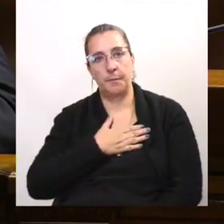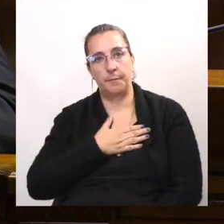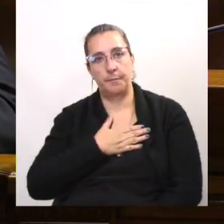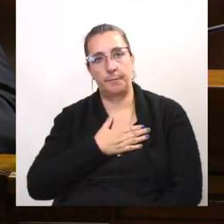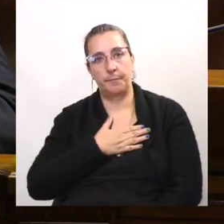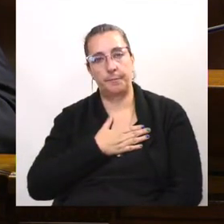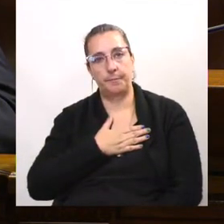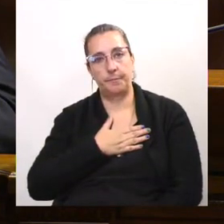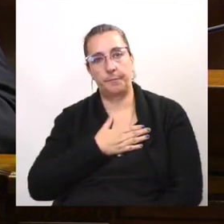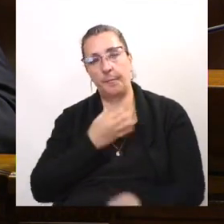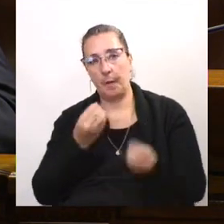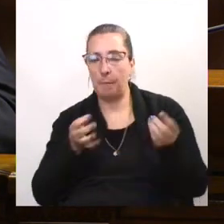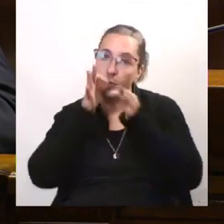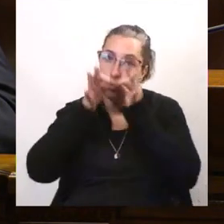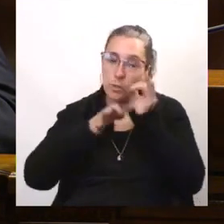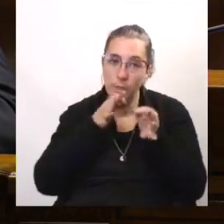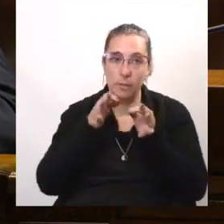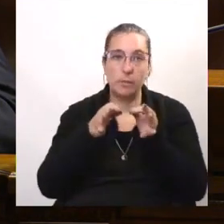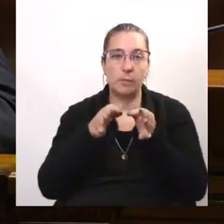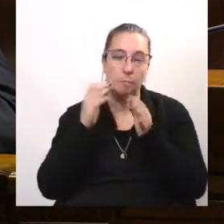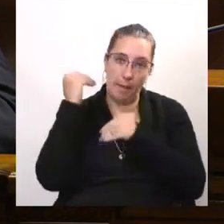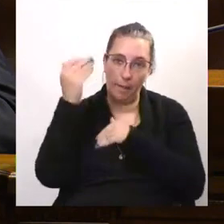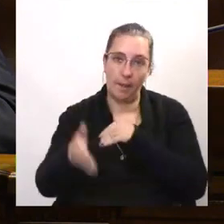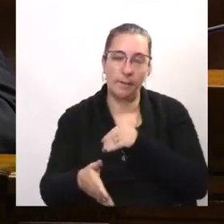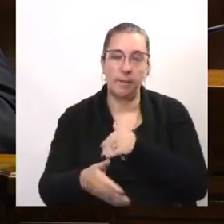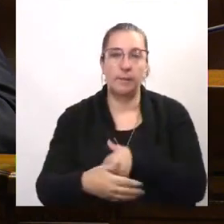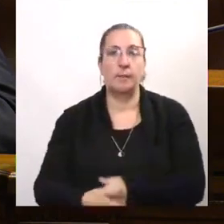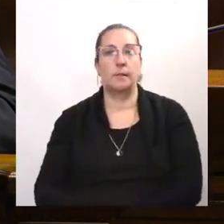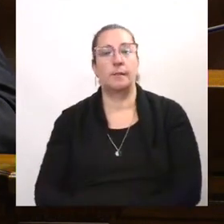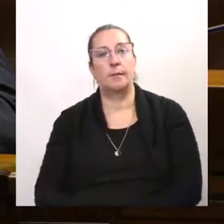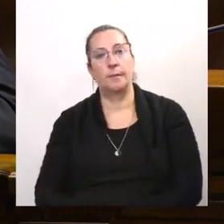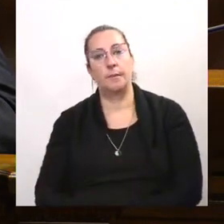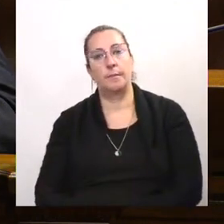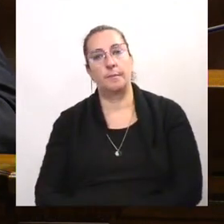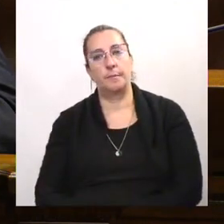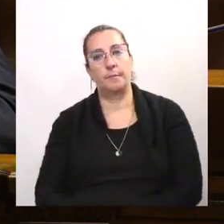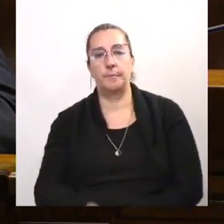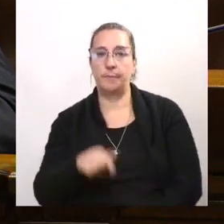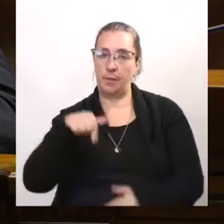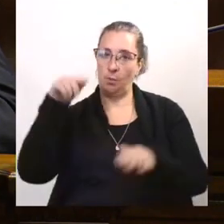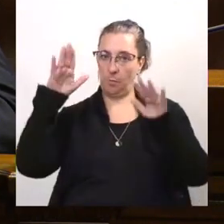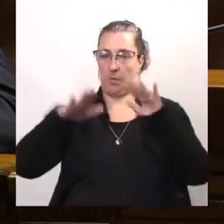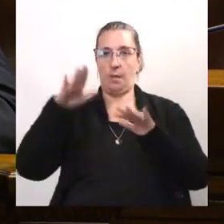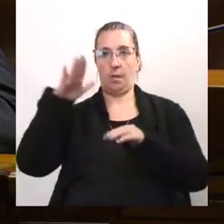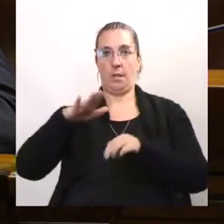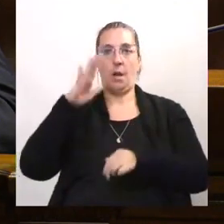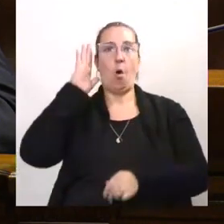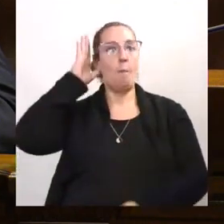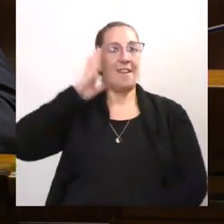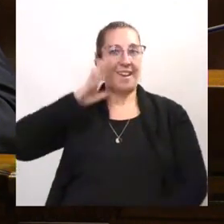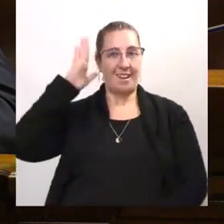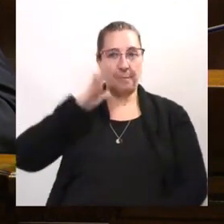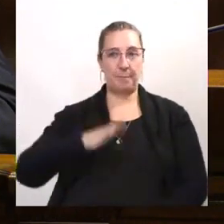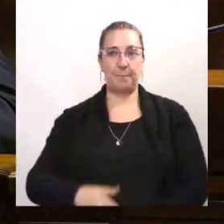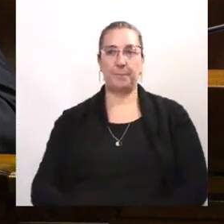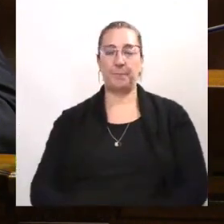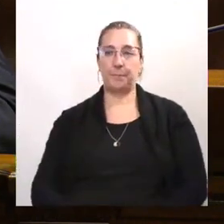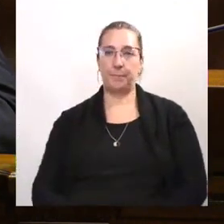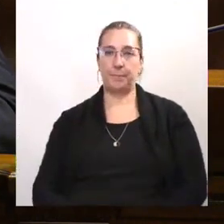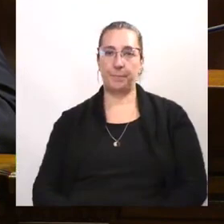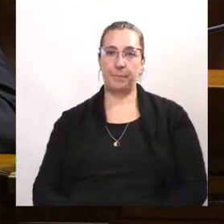y en aras de sugerir para adelante, y en este homenaje, que es una buena oportunidad porque todos